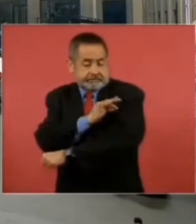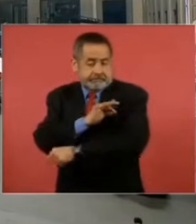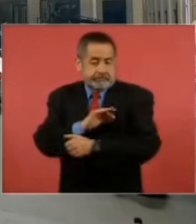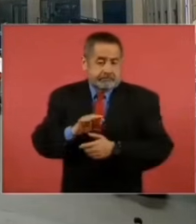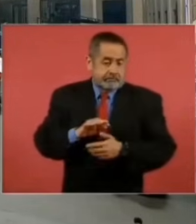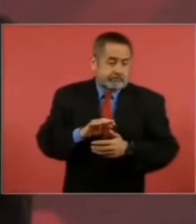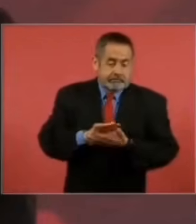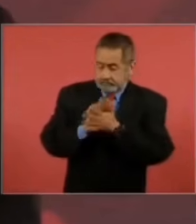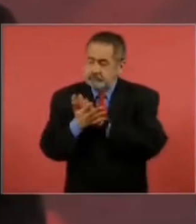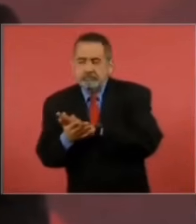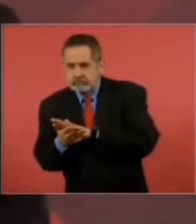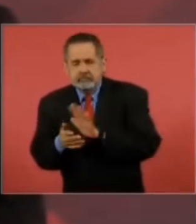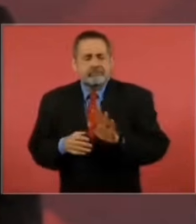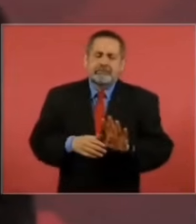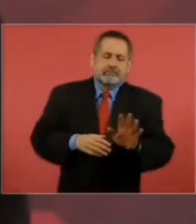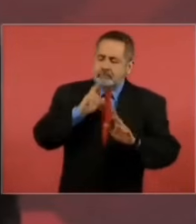mejor